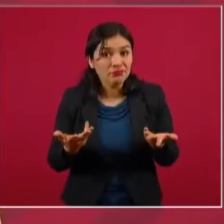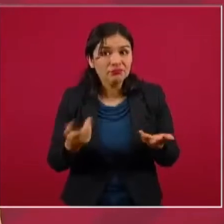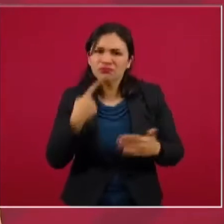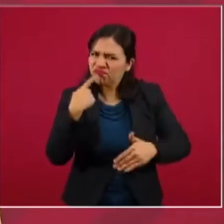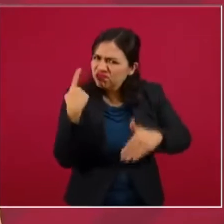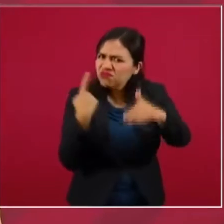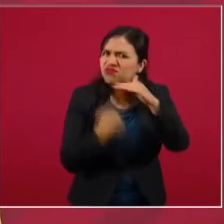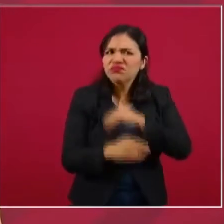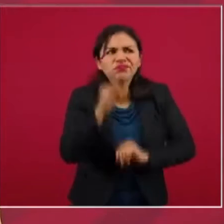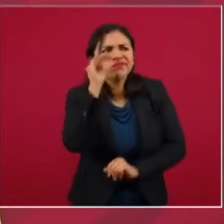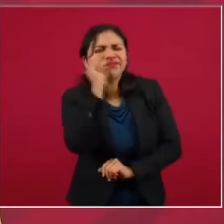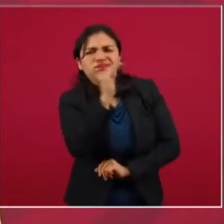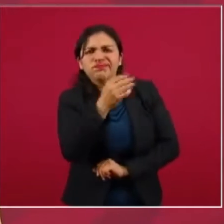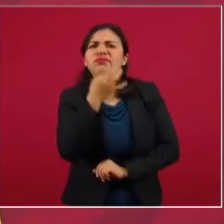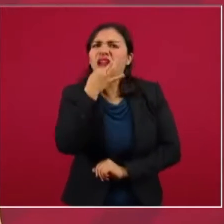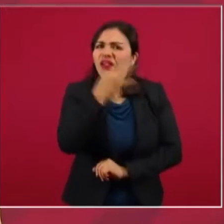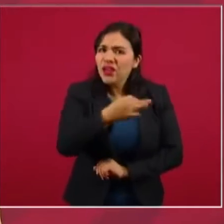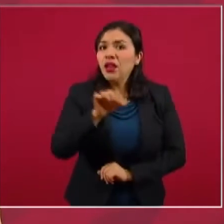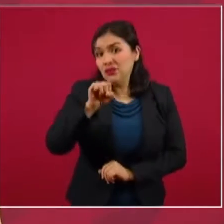denunciando